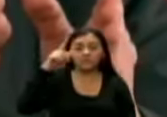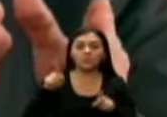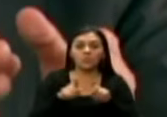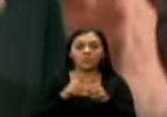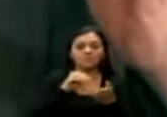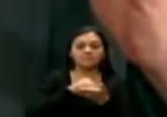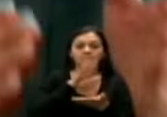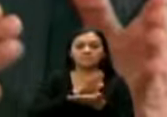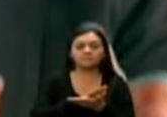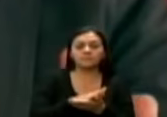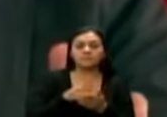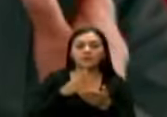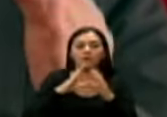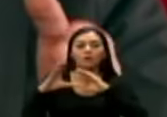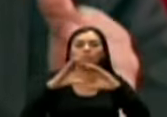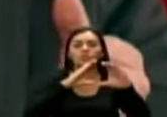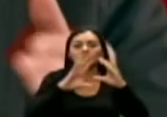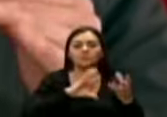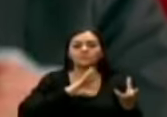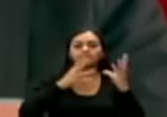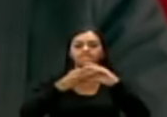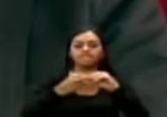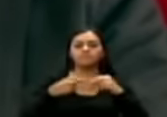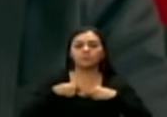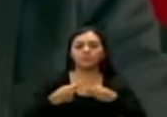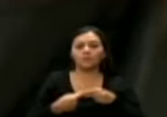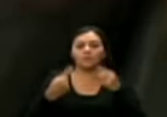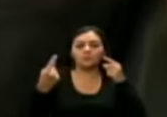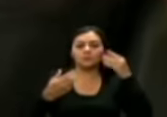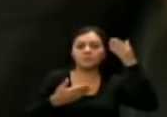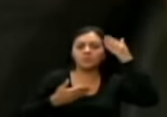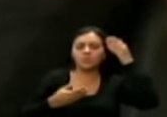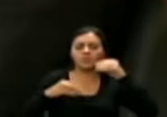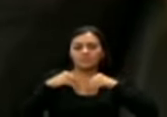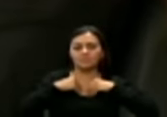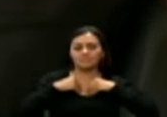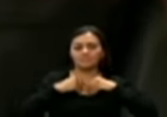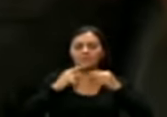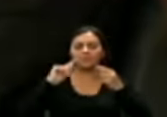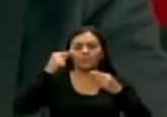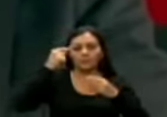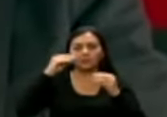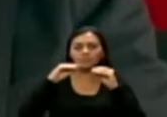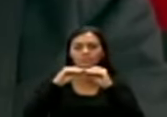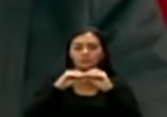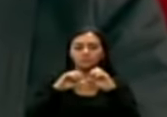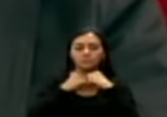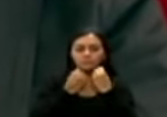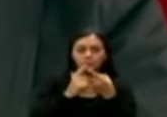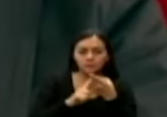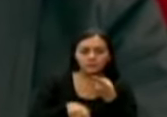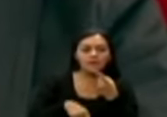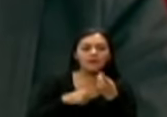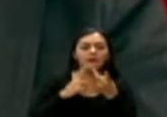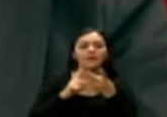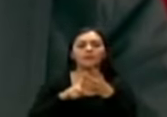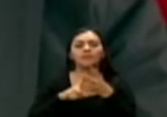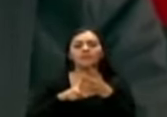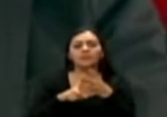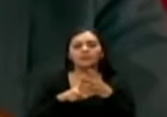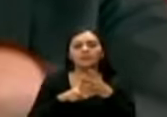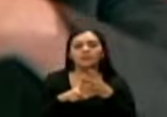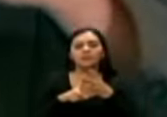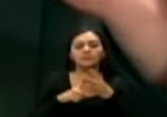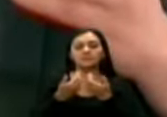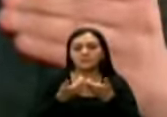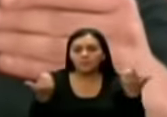determinado medio de comunicación puede estar en contra de las políticas que lleva un gobierno en términos social, en términos de